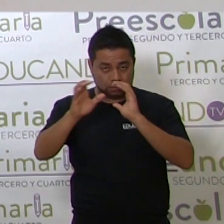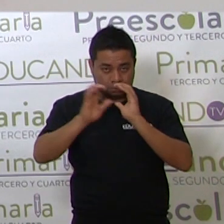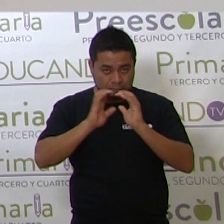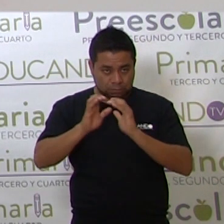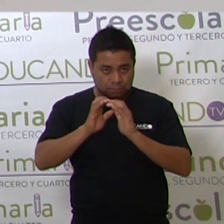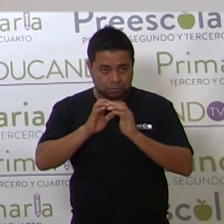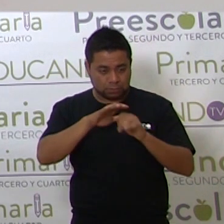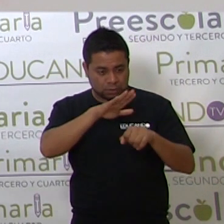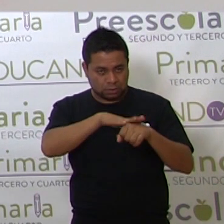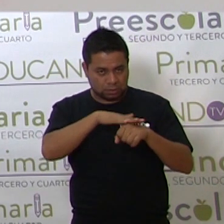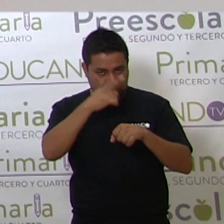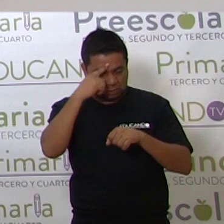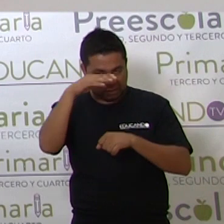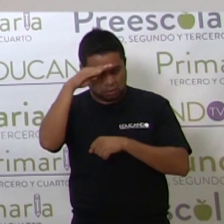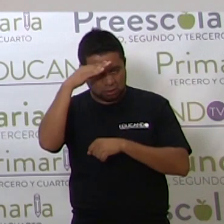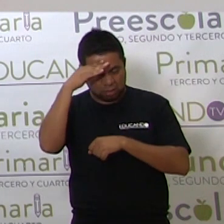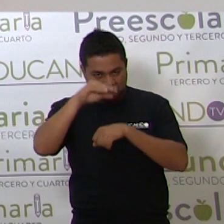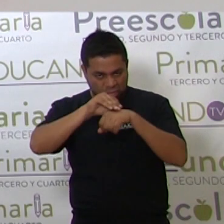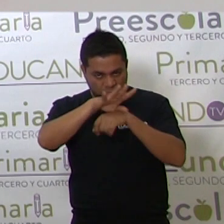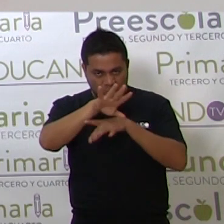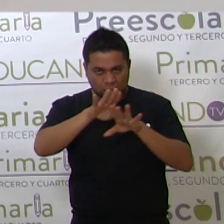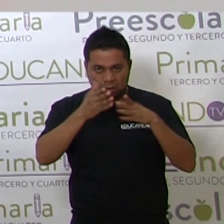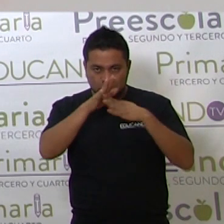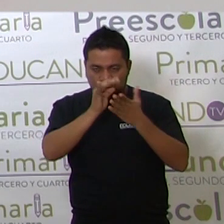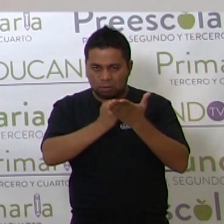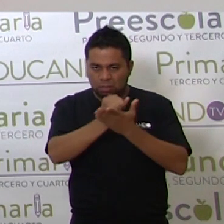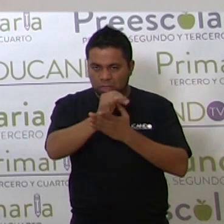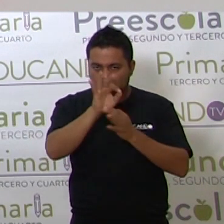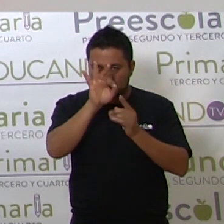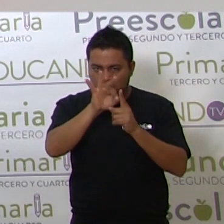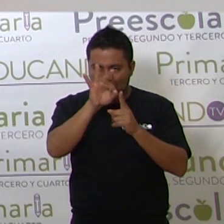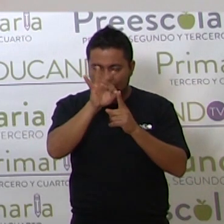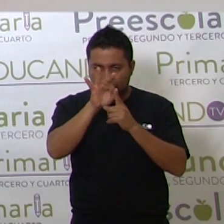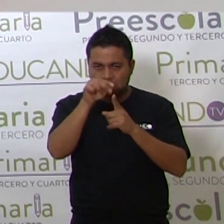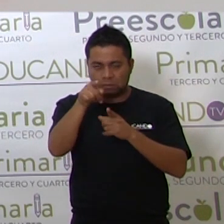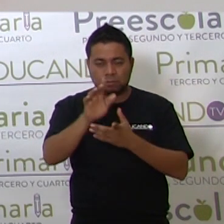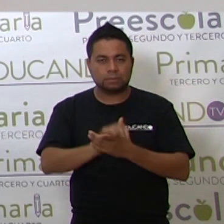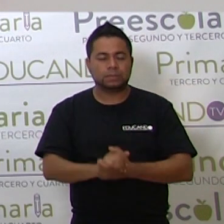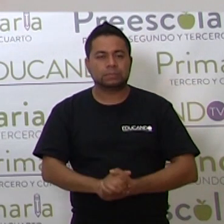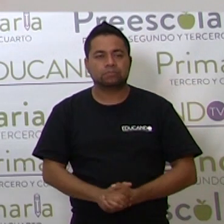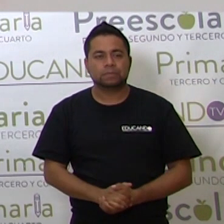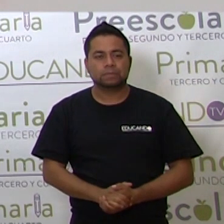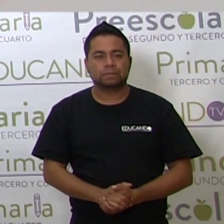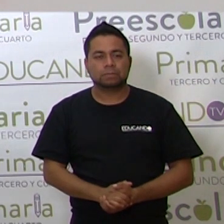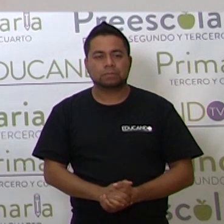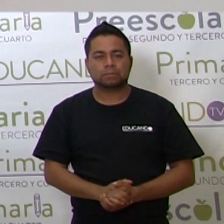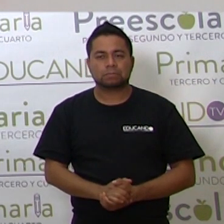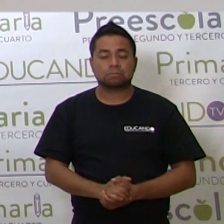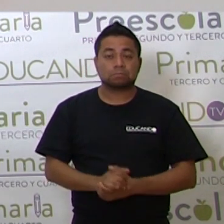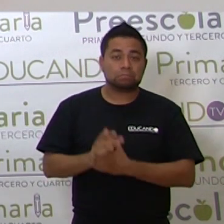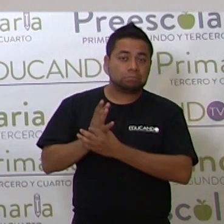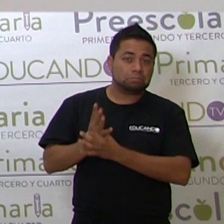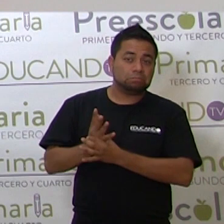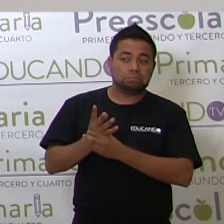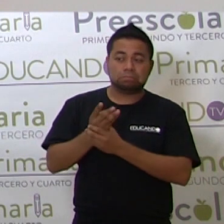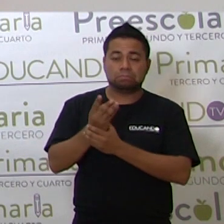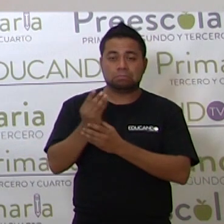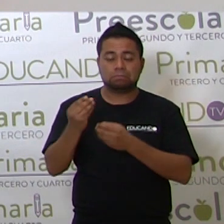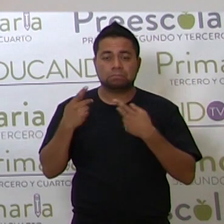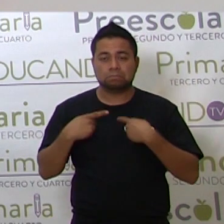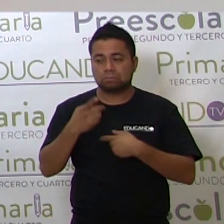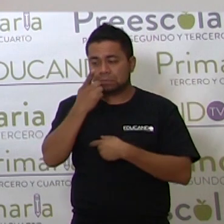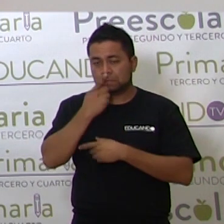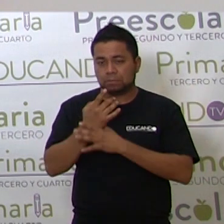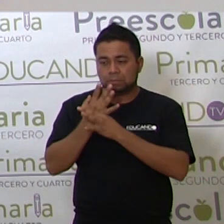influyen en el pensamiento y las decisiones que quieras tomar ahí también tenemos que muchas personas